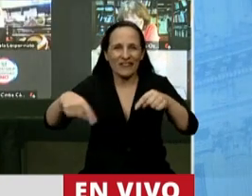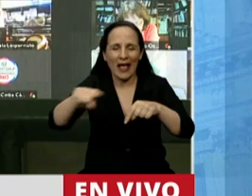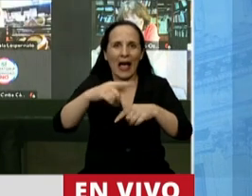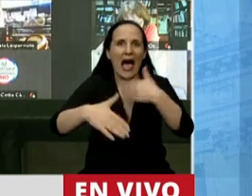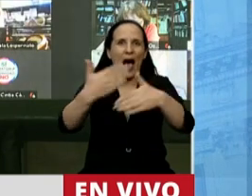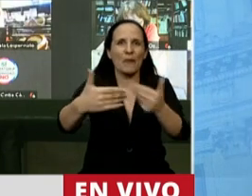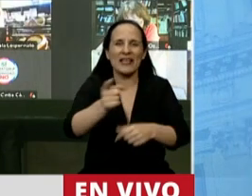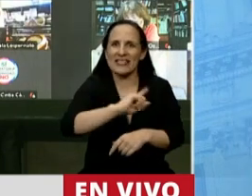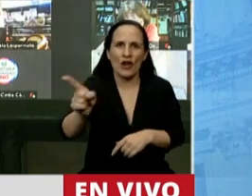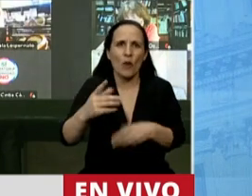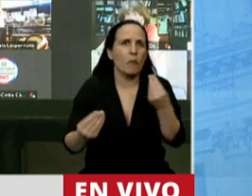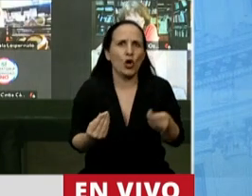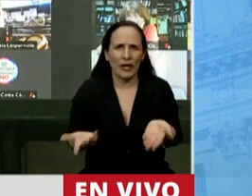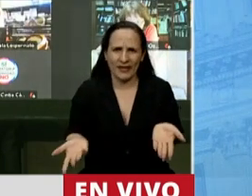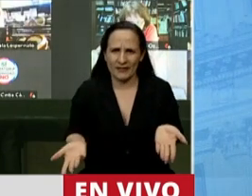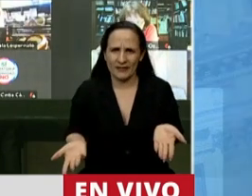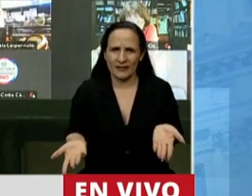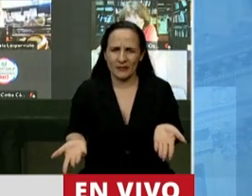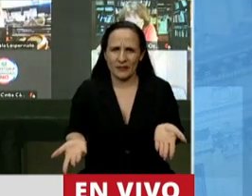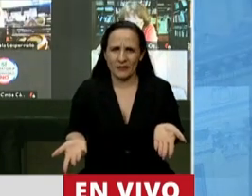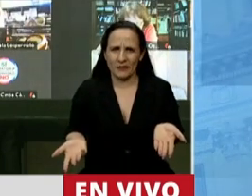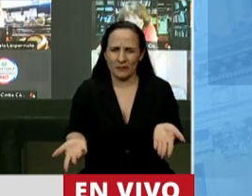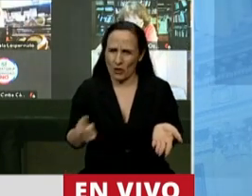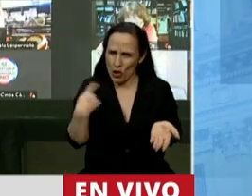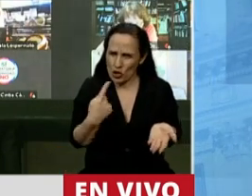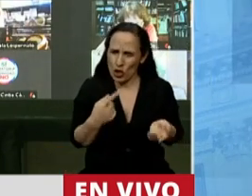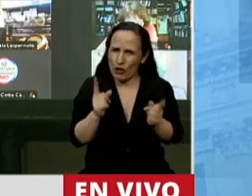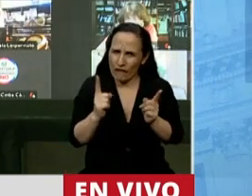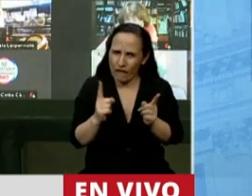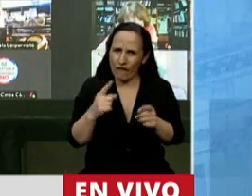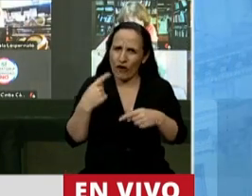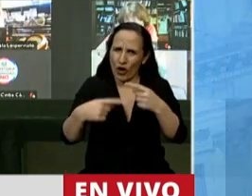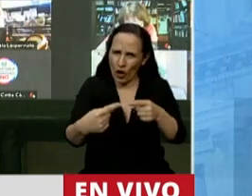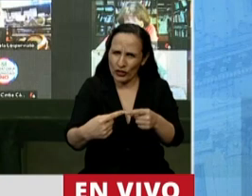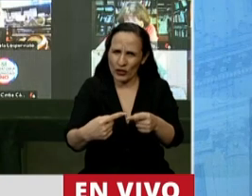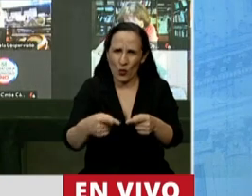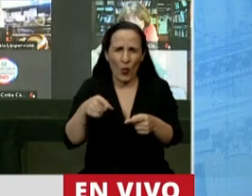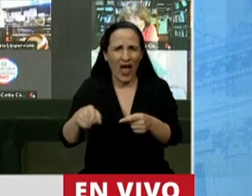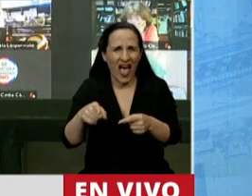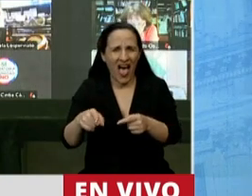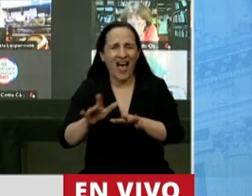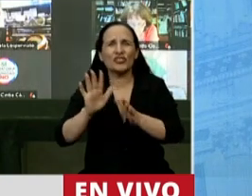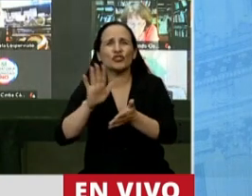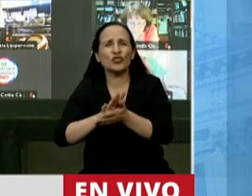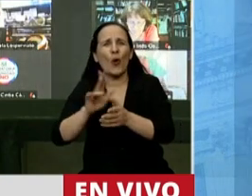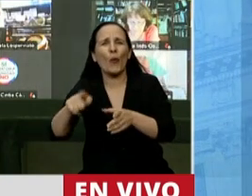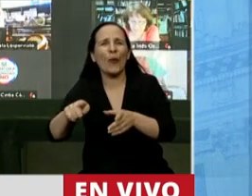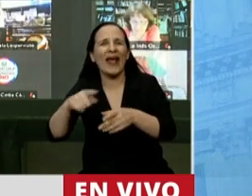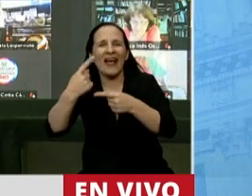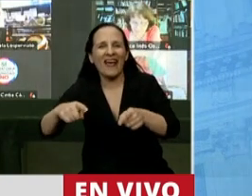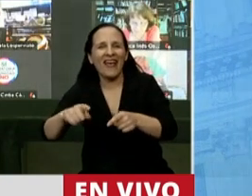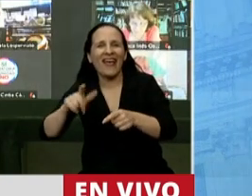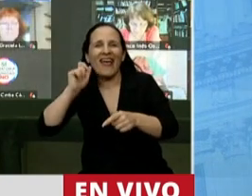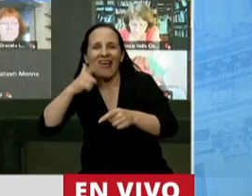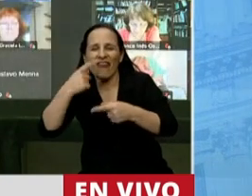¿Vamos a seguir fomentando los combustibles fósiles? ¿Qué tiene que ver esto